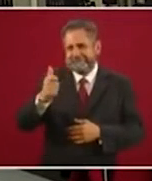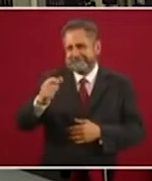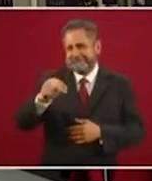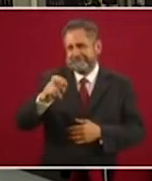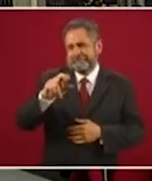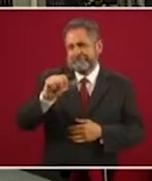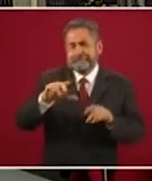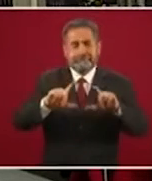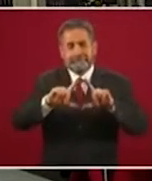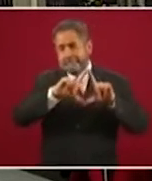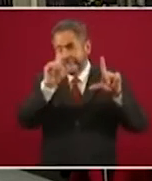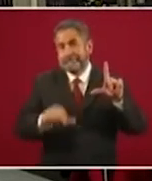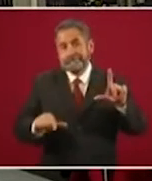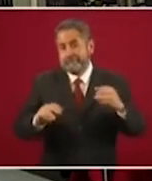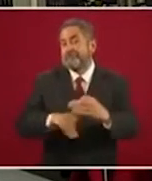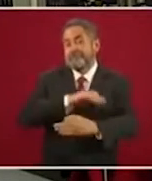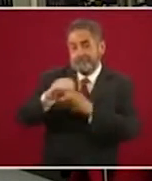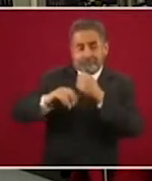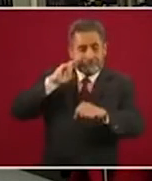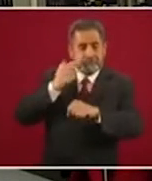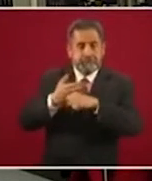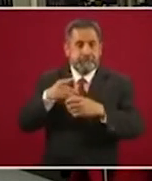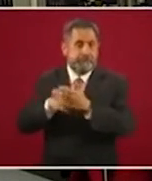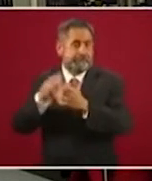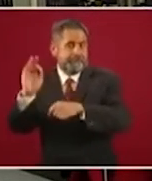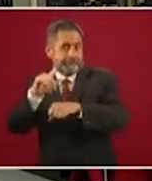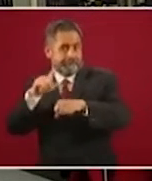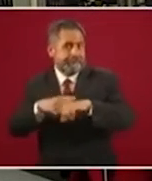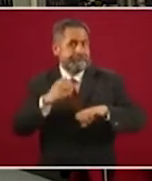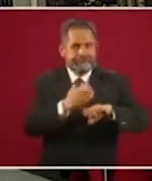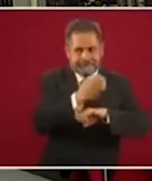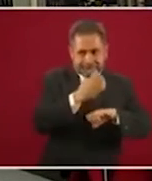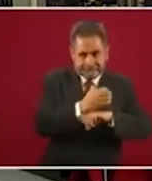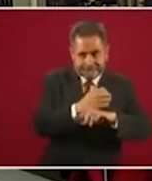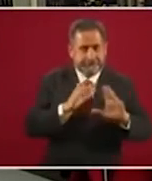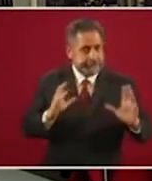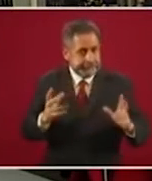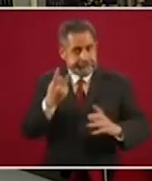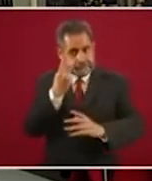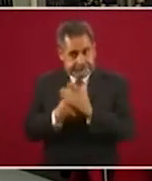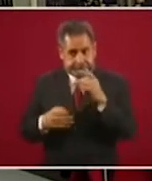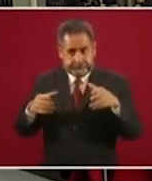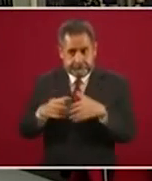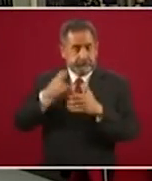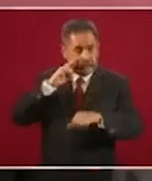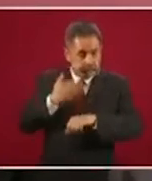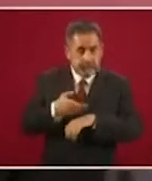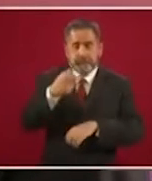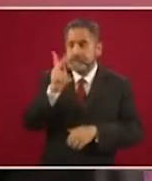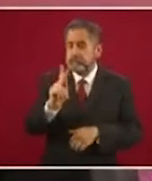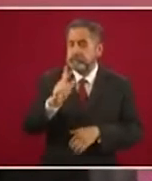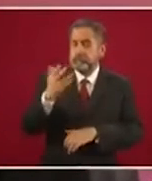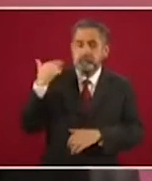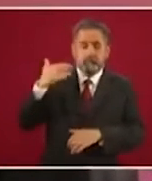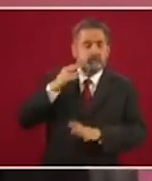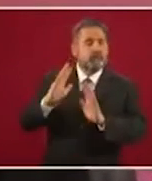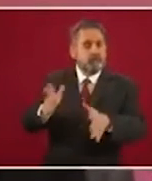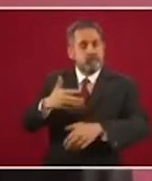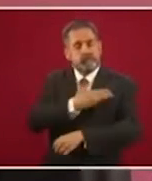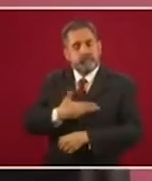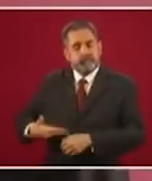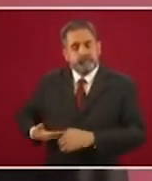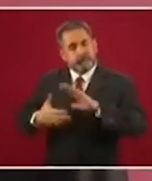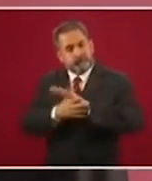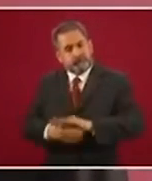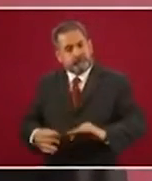y entonces tiene que haber especificaciones legales para todas las condiciones, pero como lo hemos dicho, como lo ha dicho el presidente,